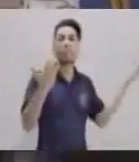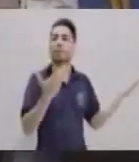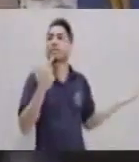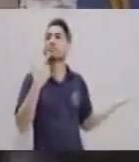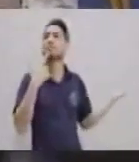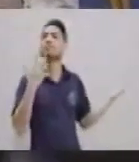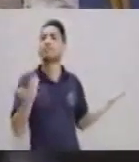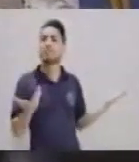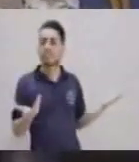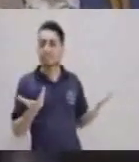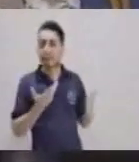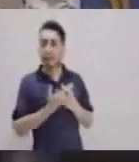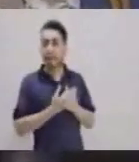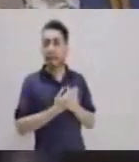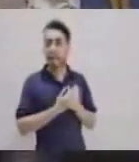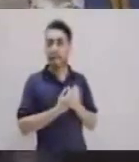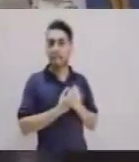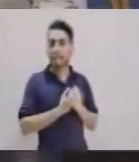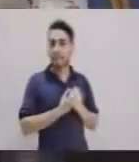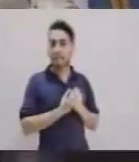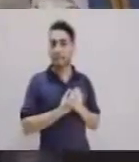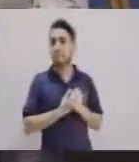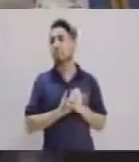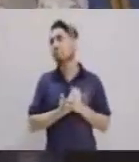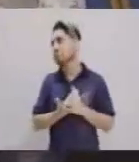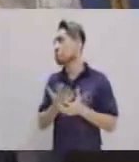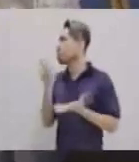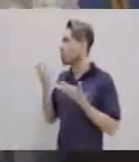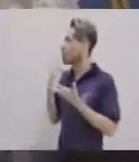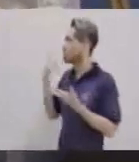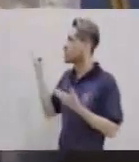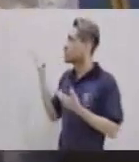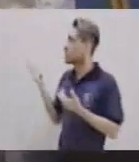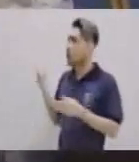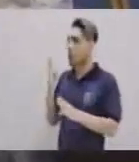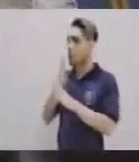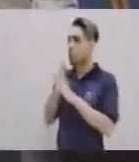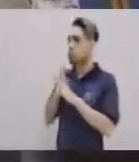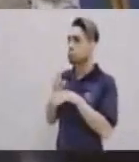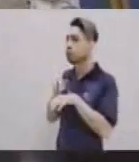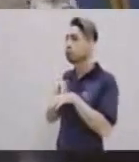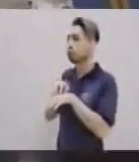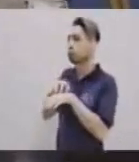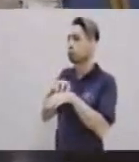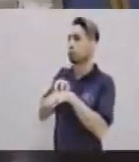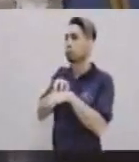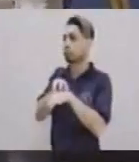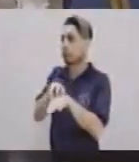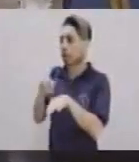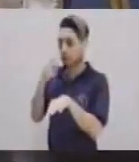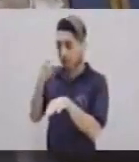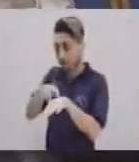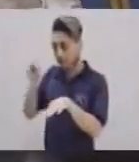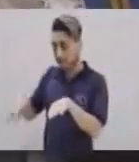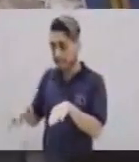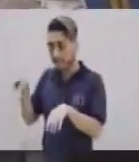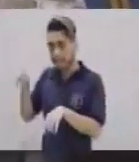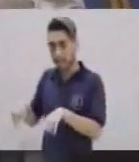está describiendo acá? Nos va a entender como que tal vez iba en un bus y cuando bajó en la